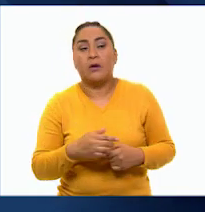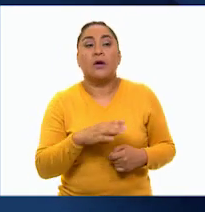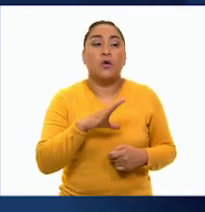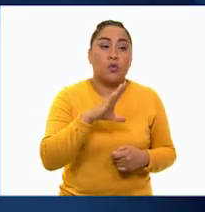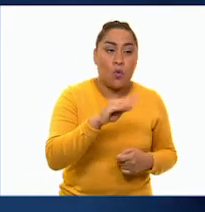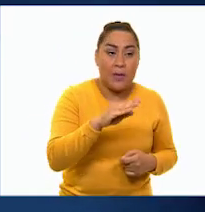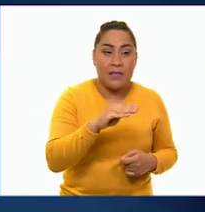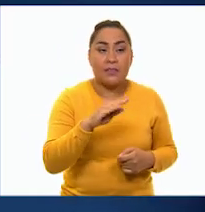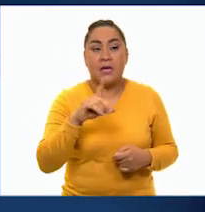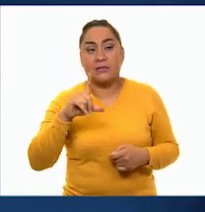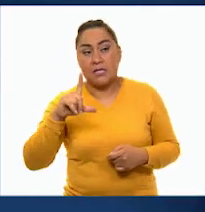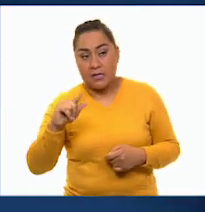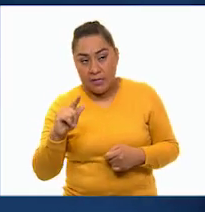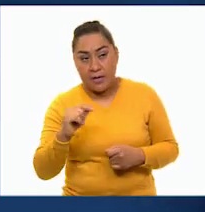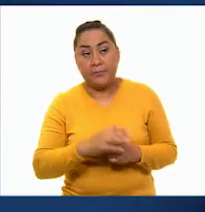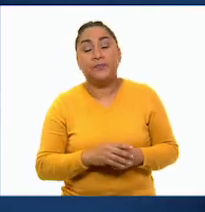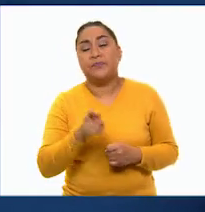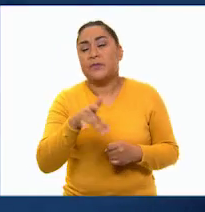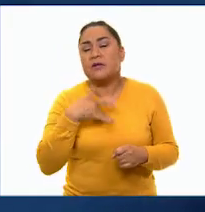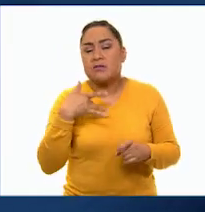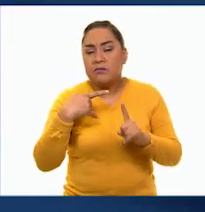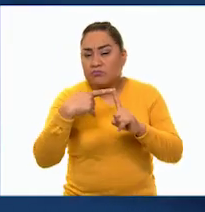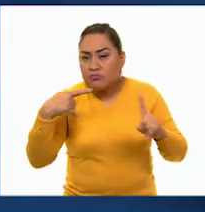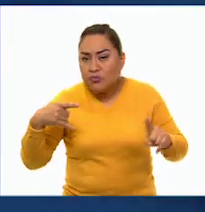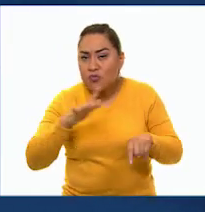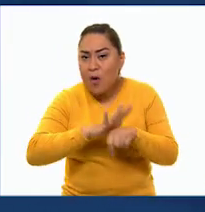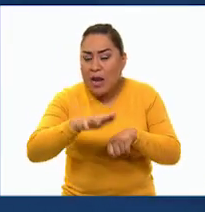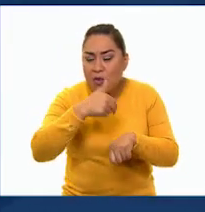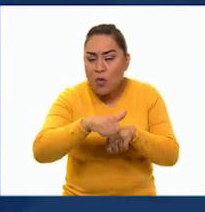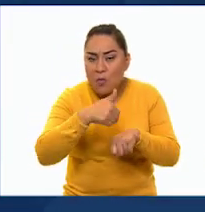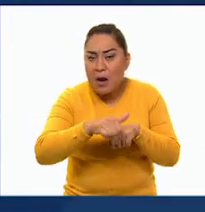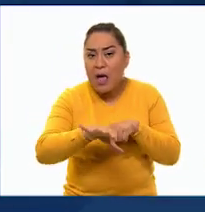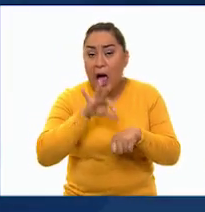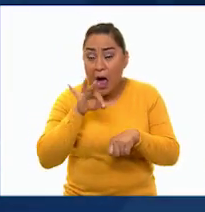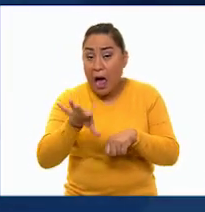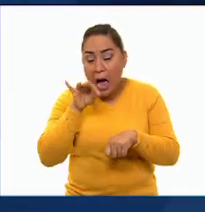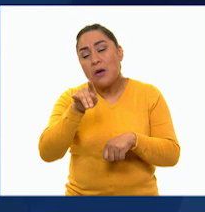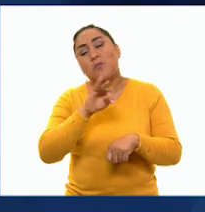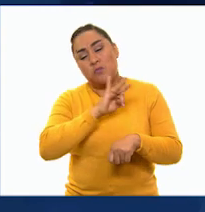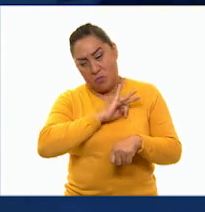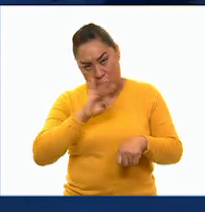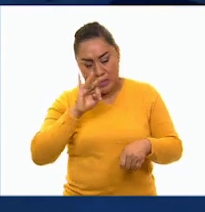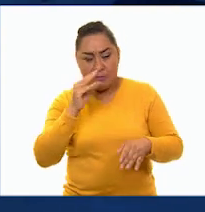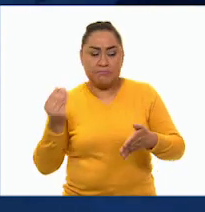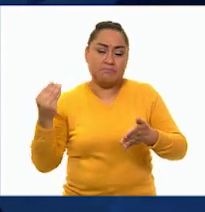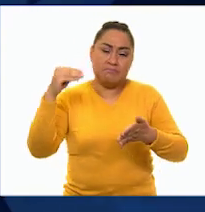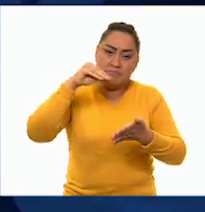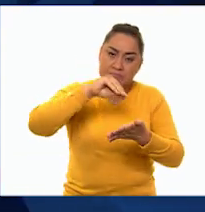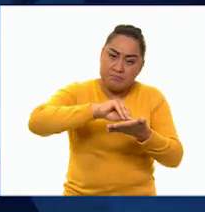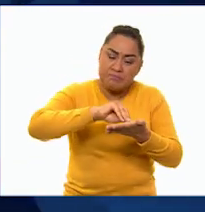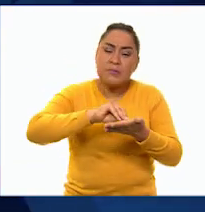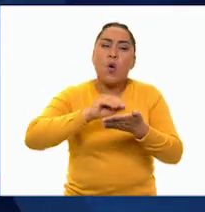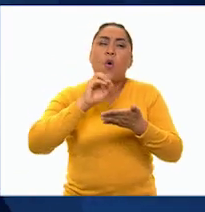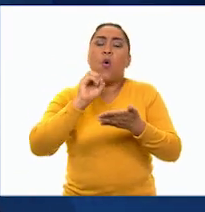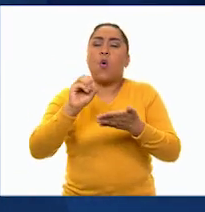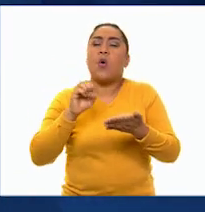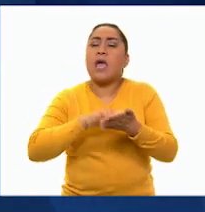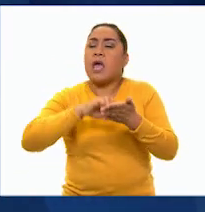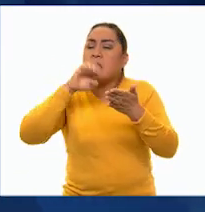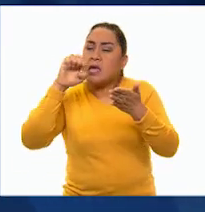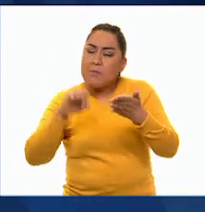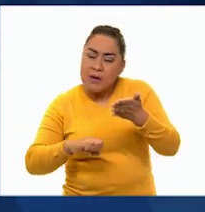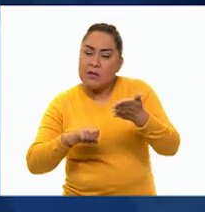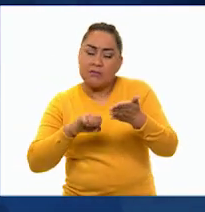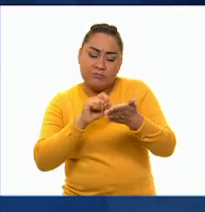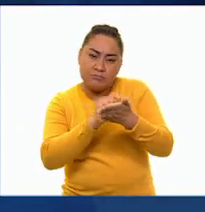70. Si ya los encontraron, sería conveniente que escriban un contexto o una situación que